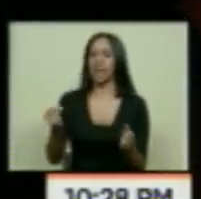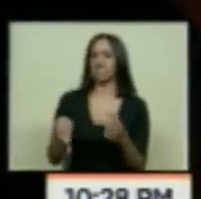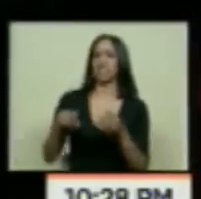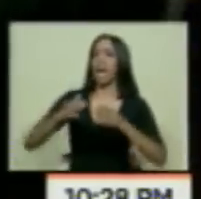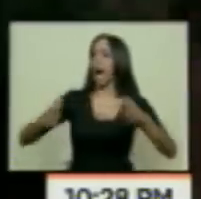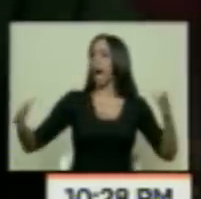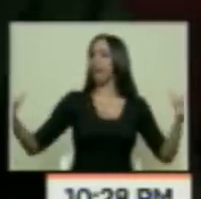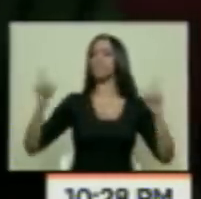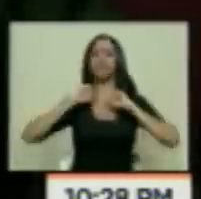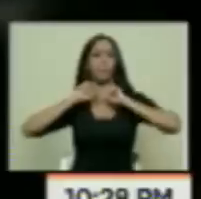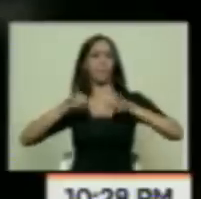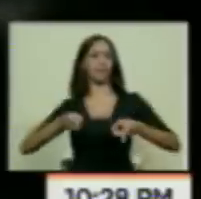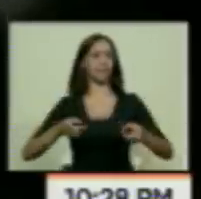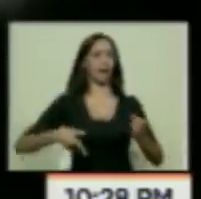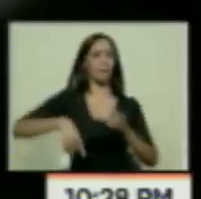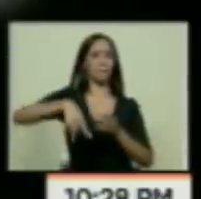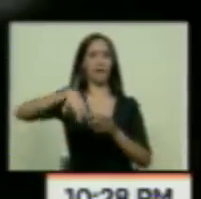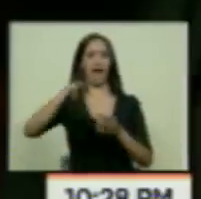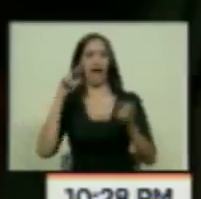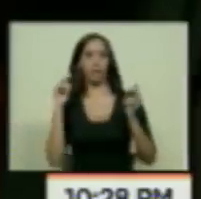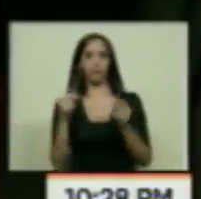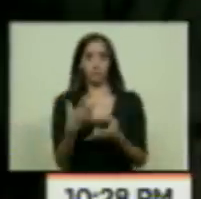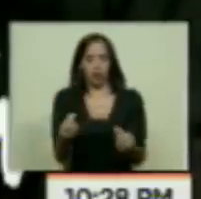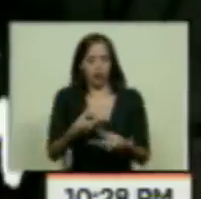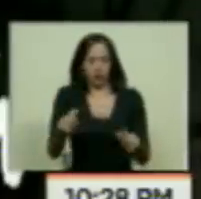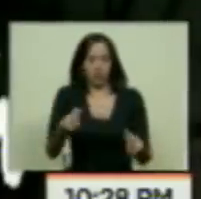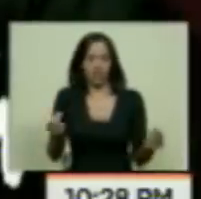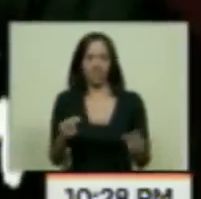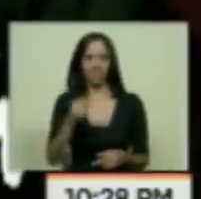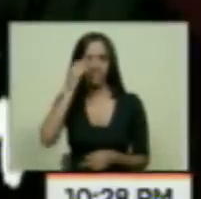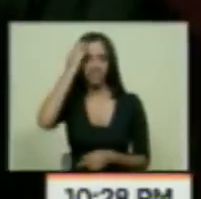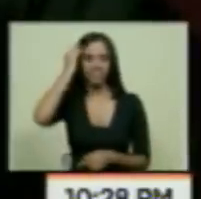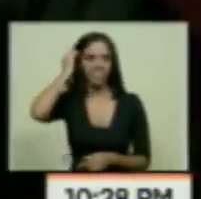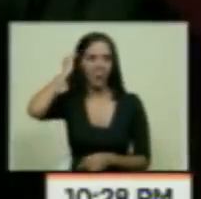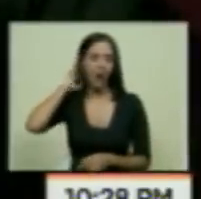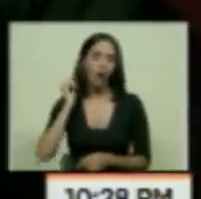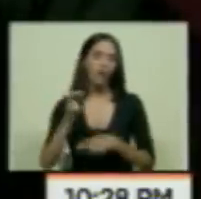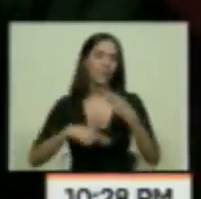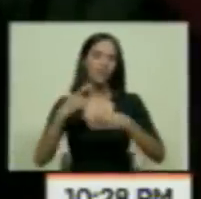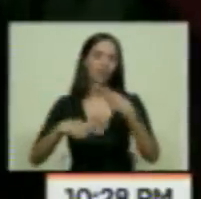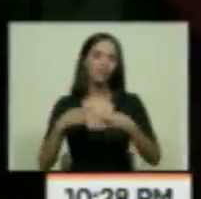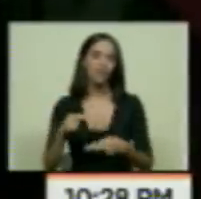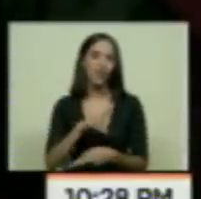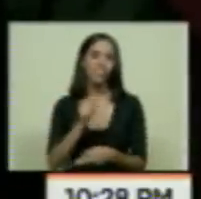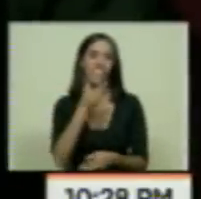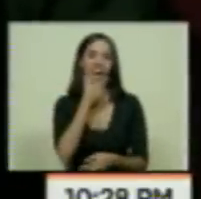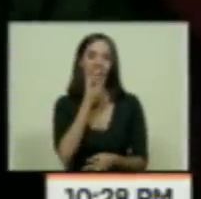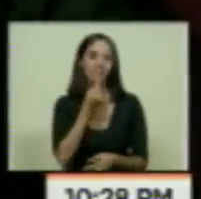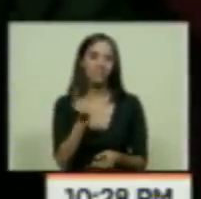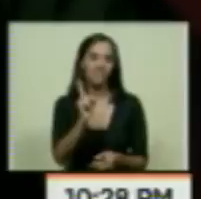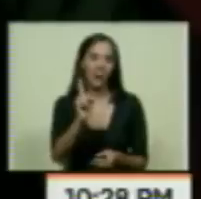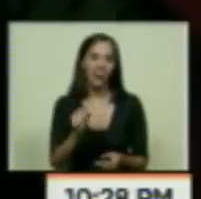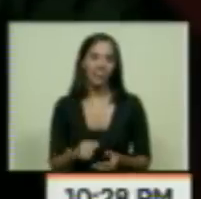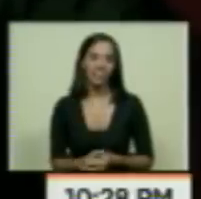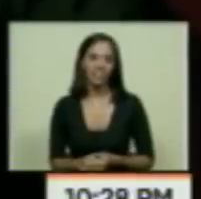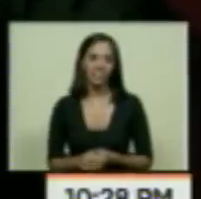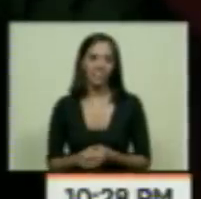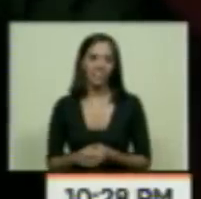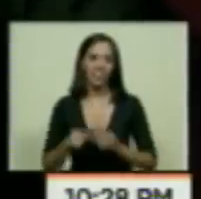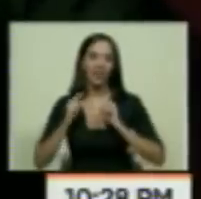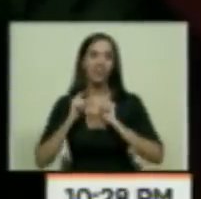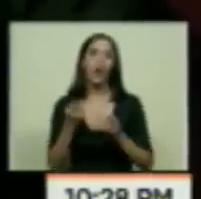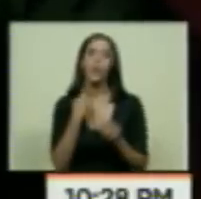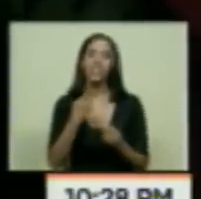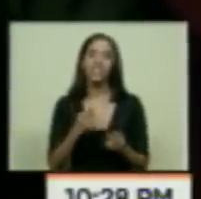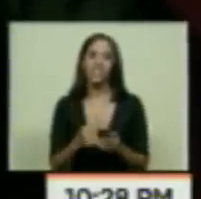ancha? No. Una revolución se hace por autopista. Camino, como dijo el gran